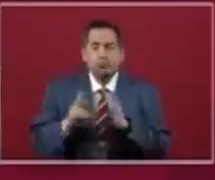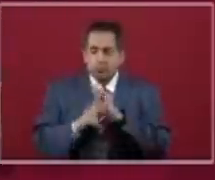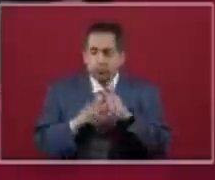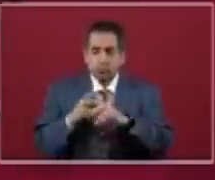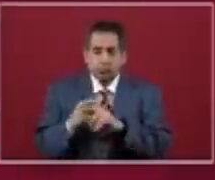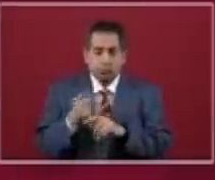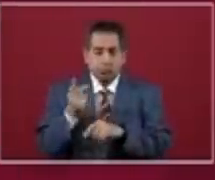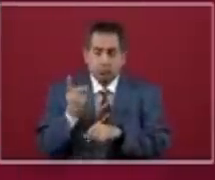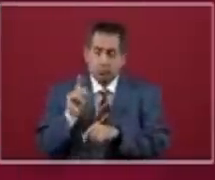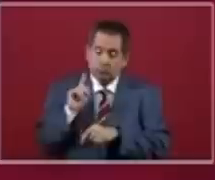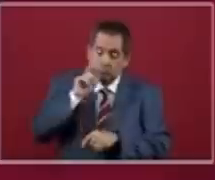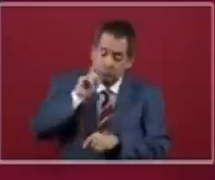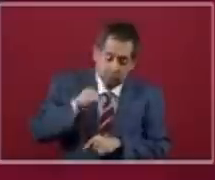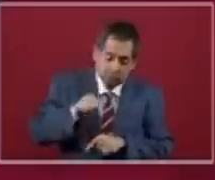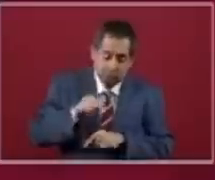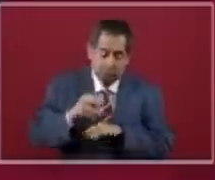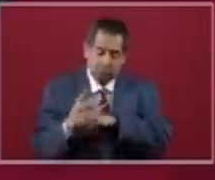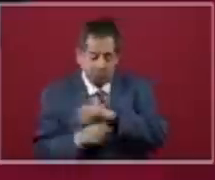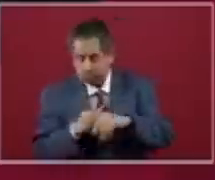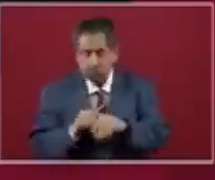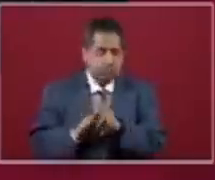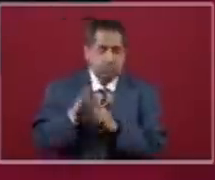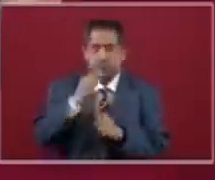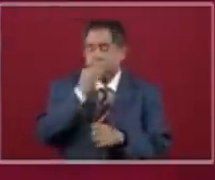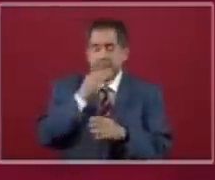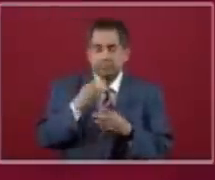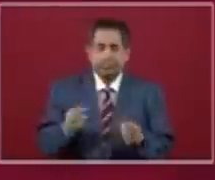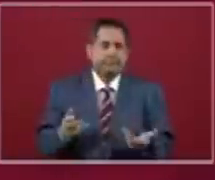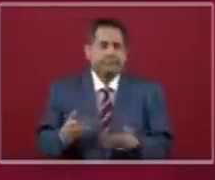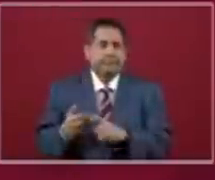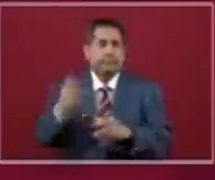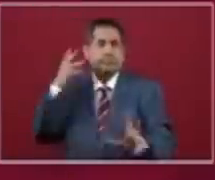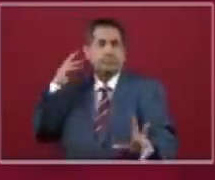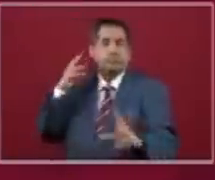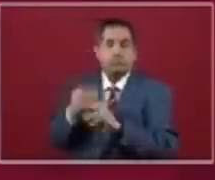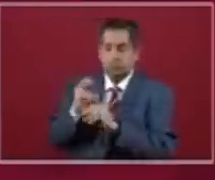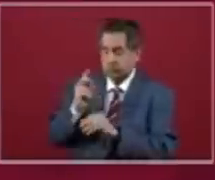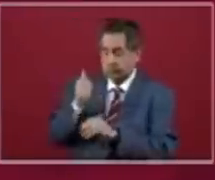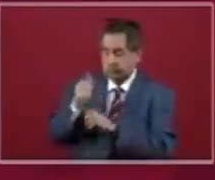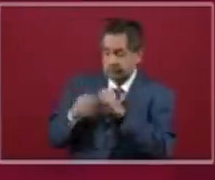recuperar en un año lo que se perdió en 36,